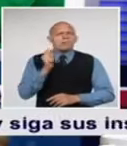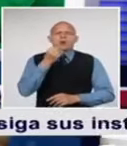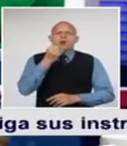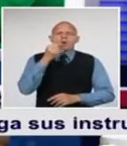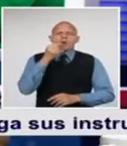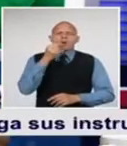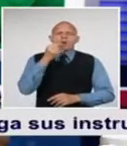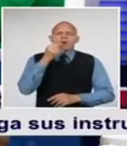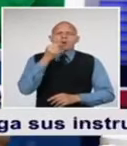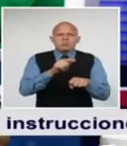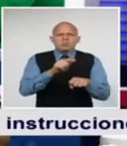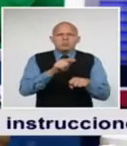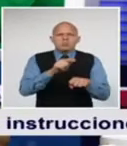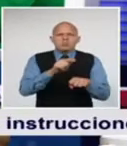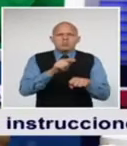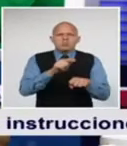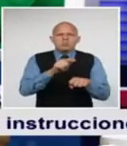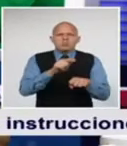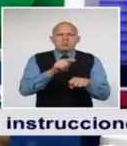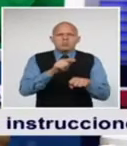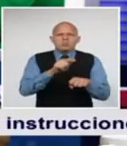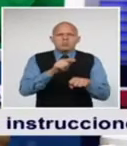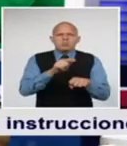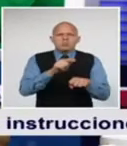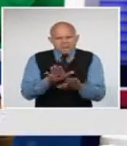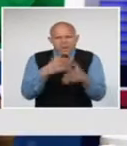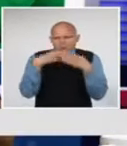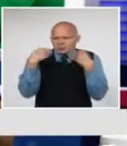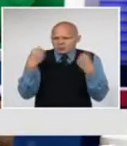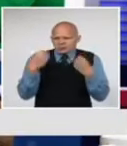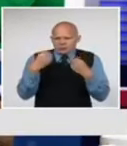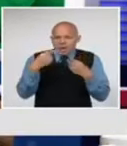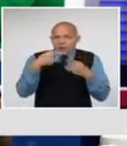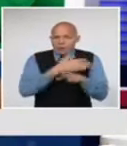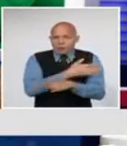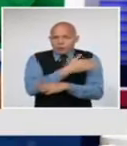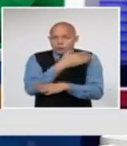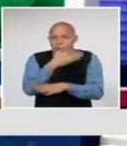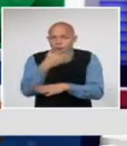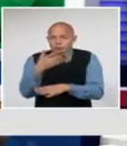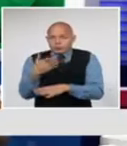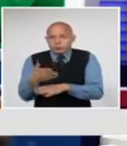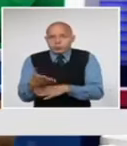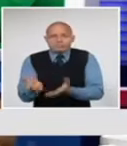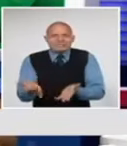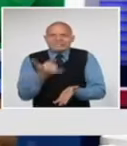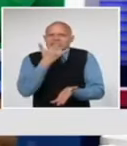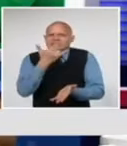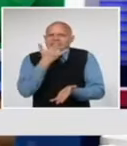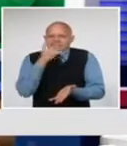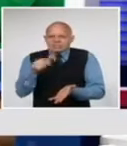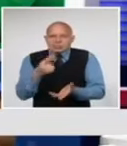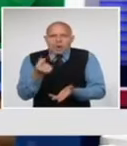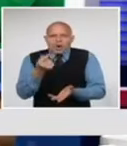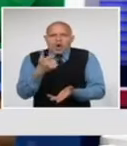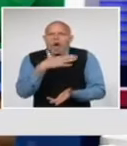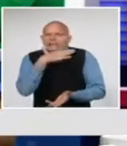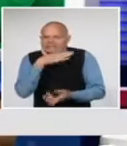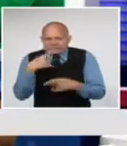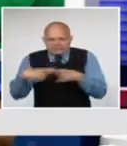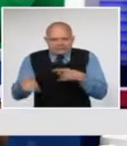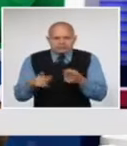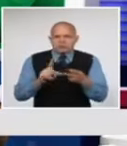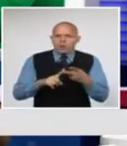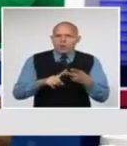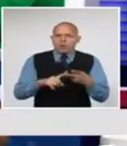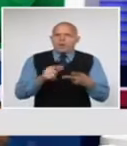tanto y provocar tanta afectación desde el punto de vista sanitario, desde el punto de vista económico en el